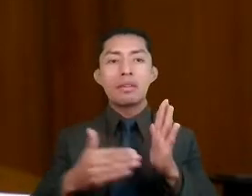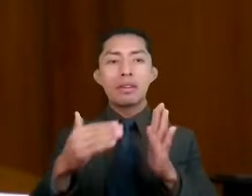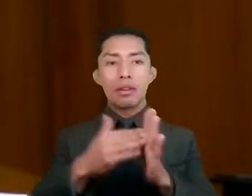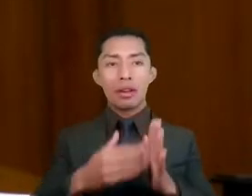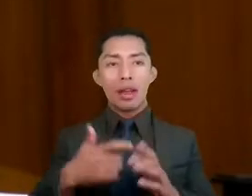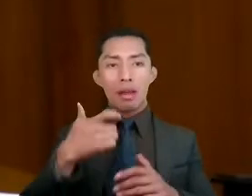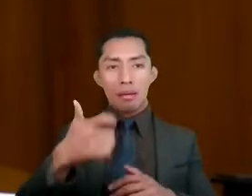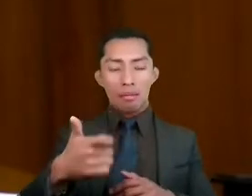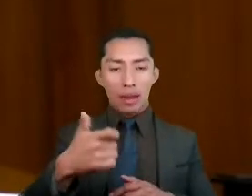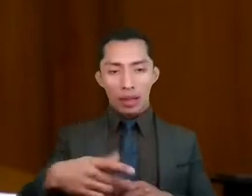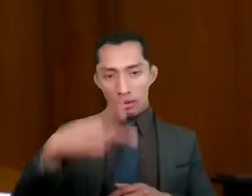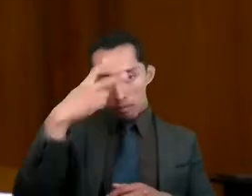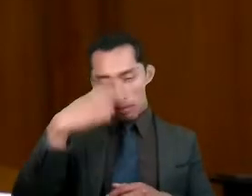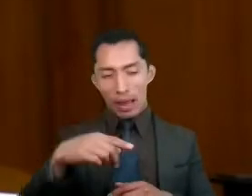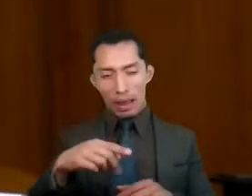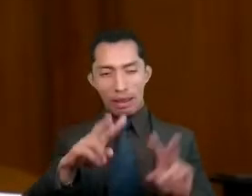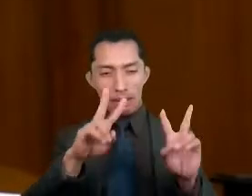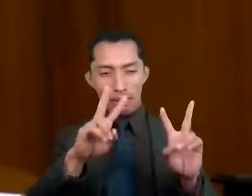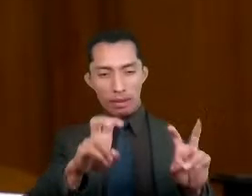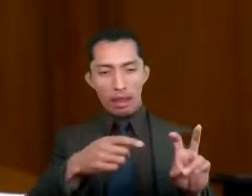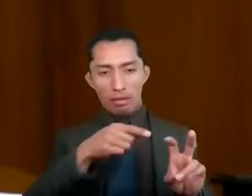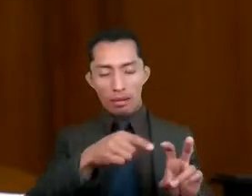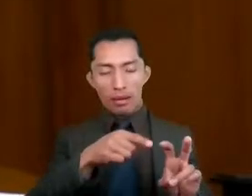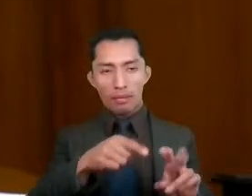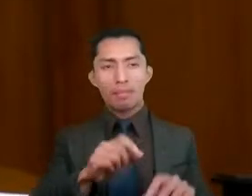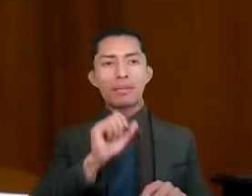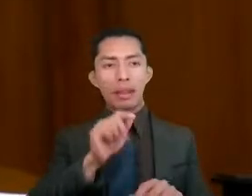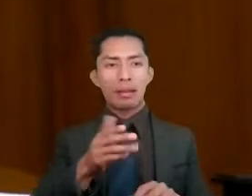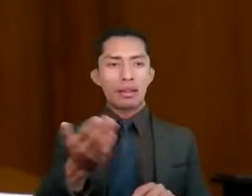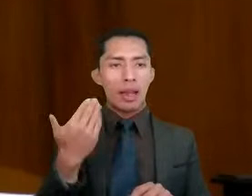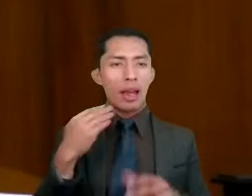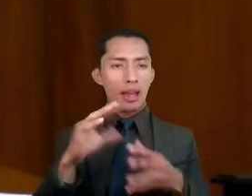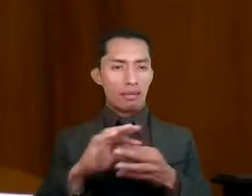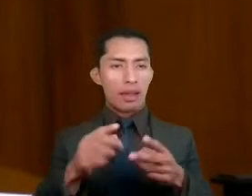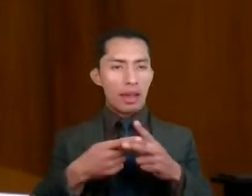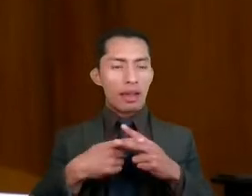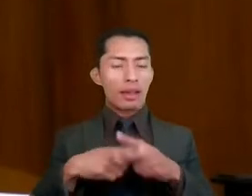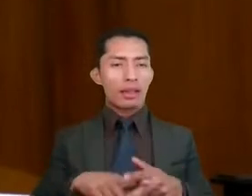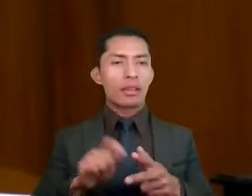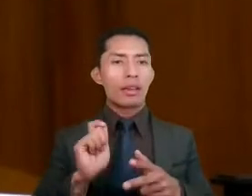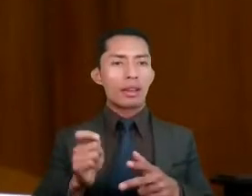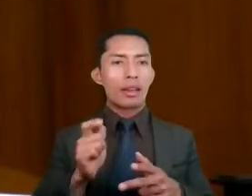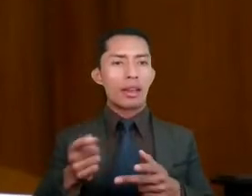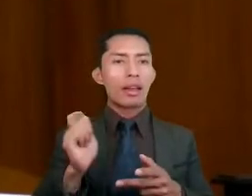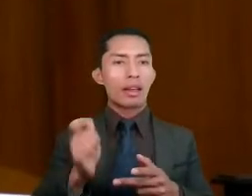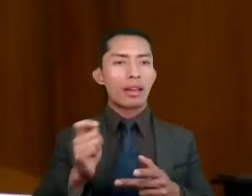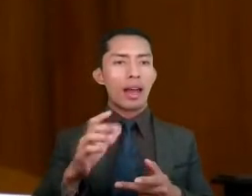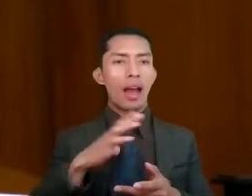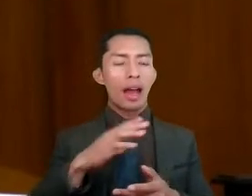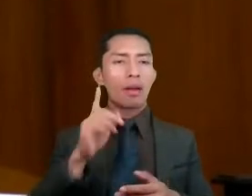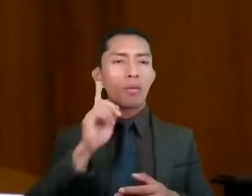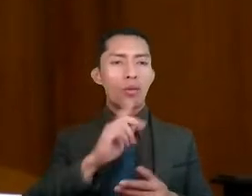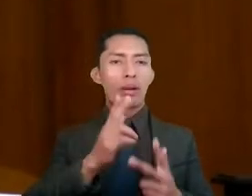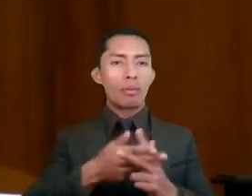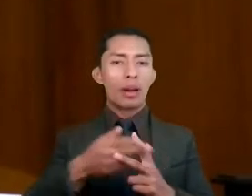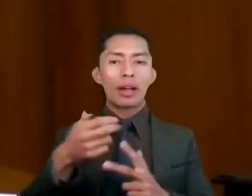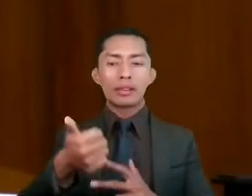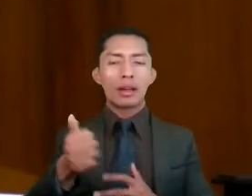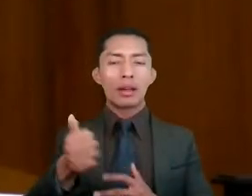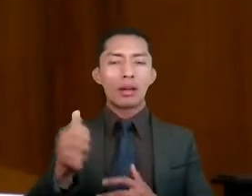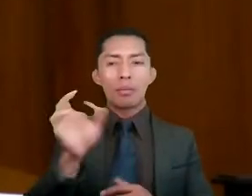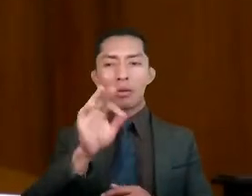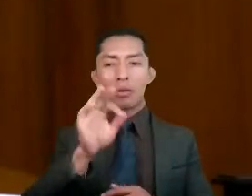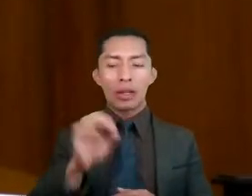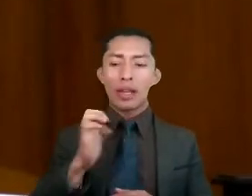para atención en este rubro. Y, como lo dije al principio, la reducción del feminicidio en un 6% de